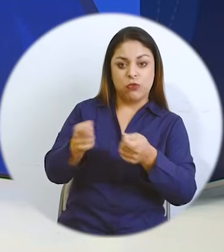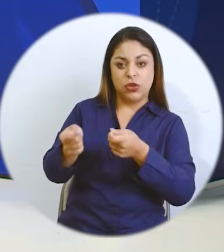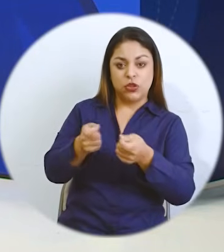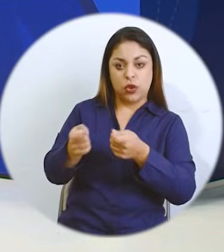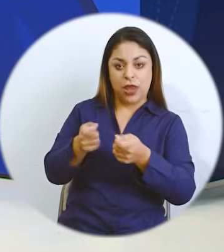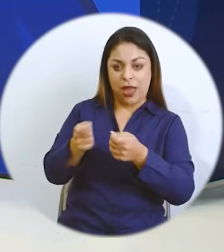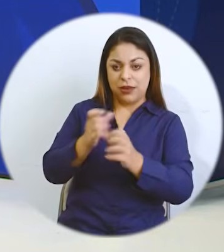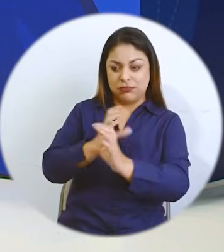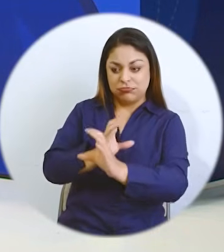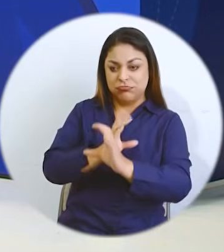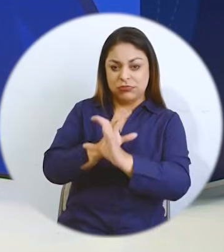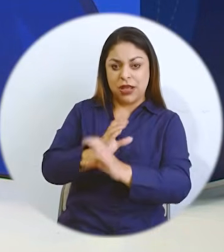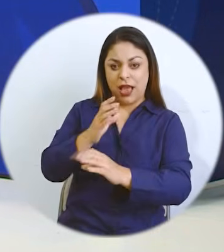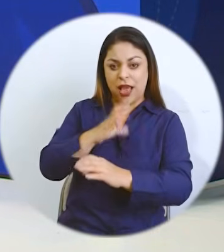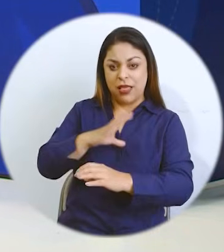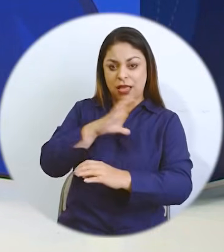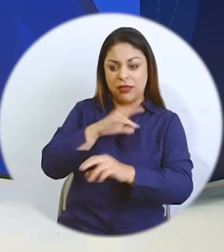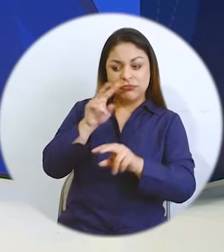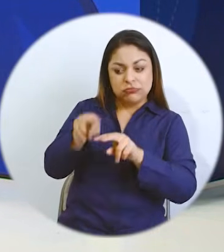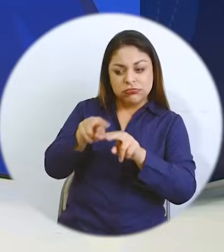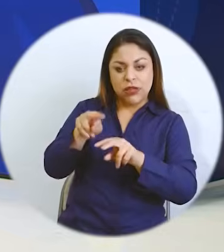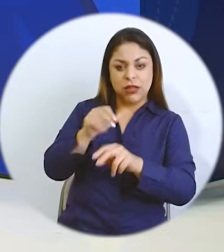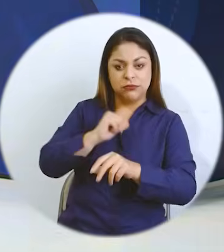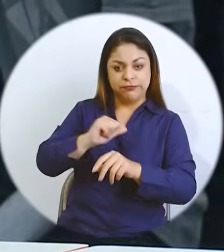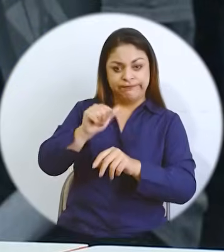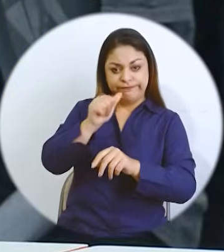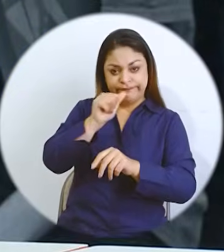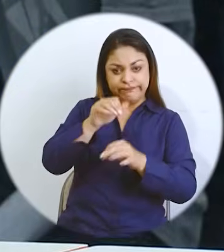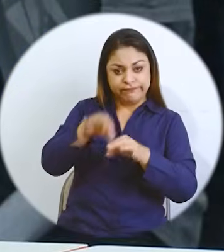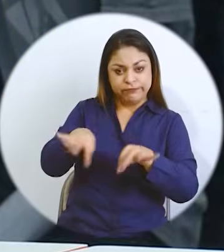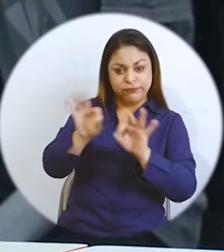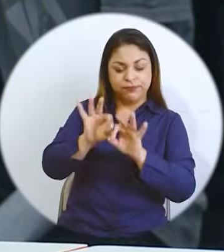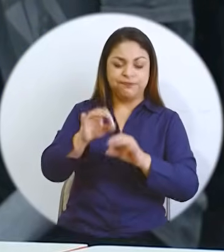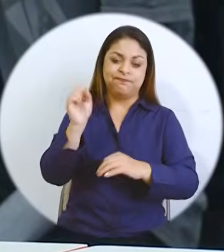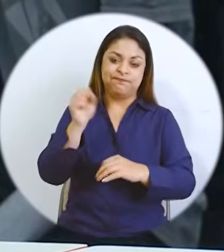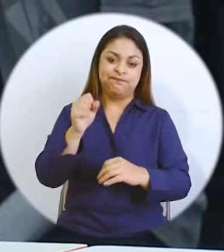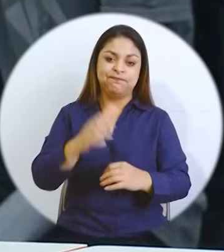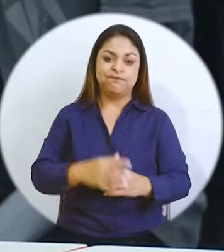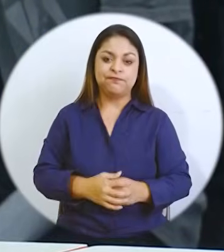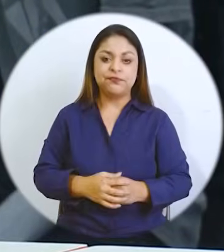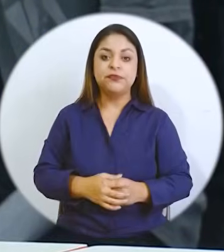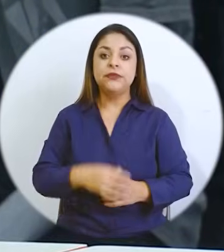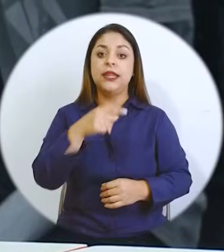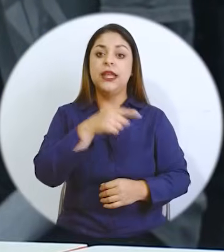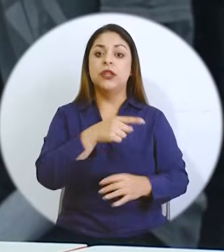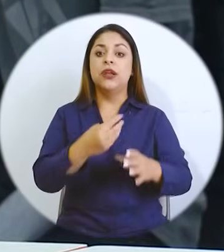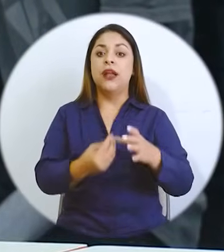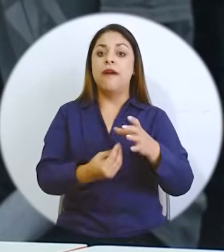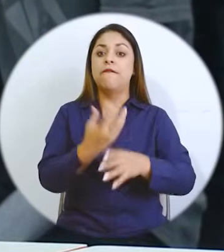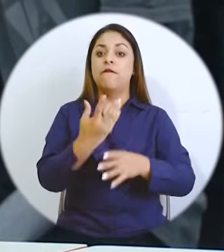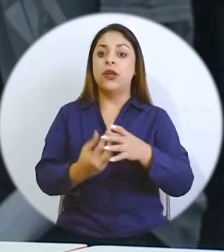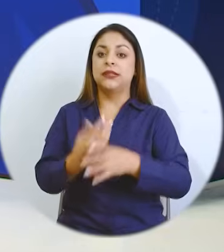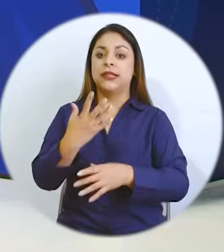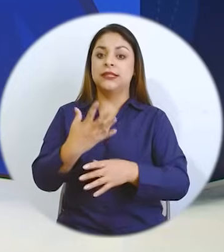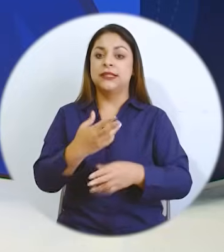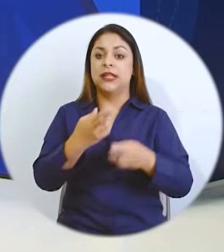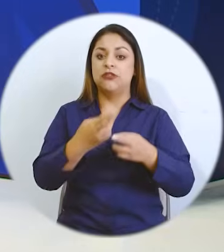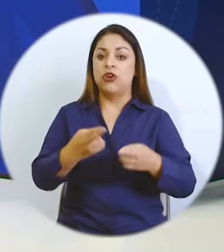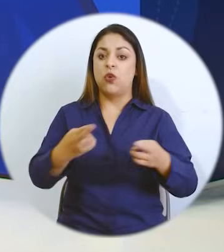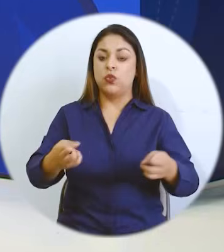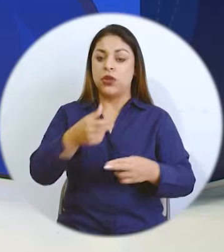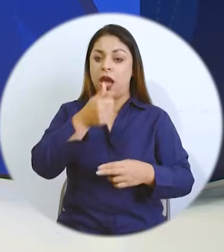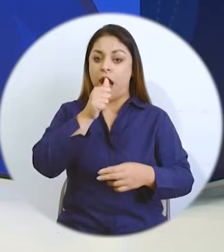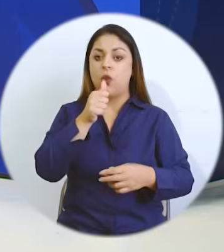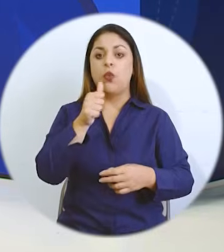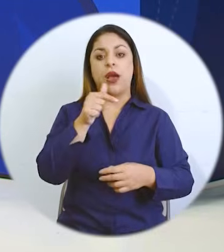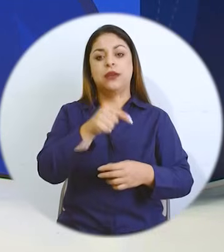el monitoreo de la calidad del agua es fundamental, entonces. Y es que en el tema de la protección de las fuentes de recurso hídrico es muy complejo y hay que